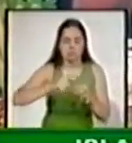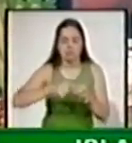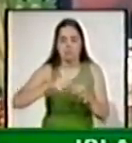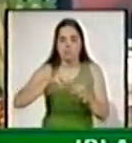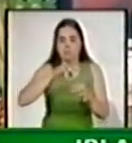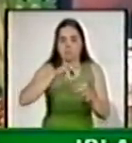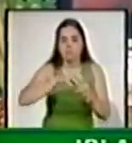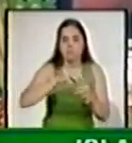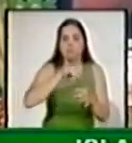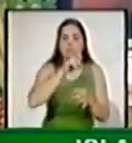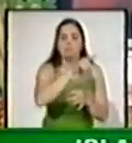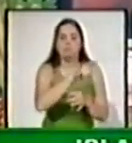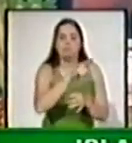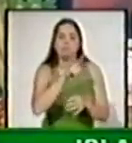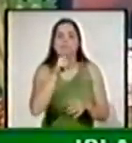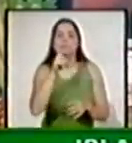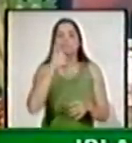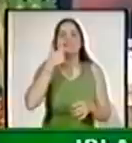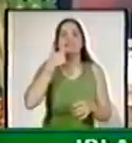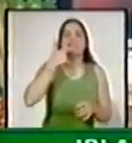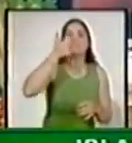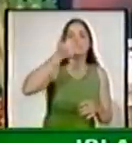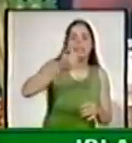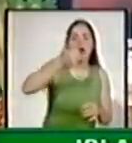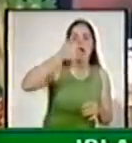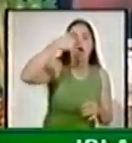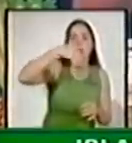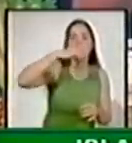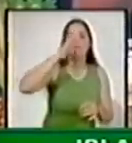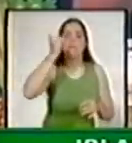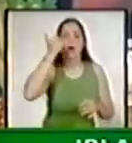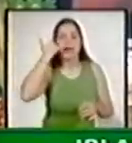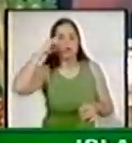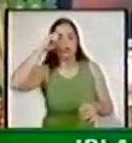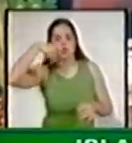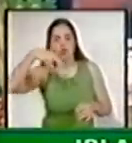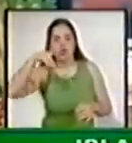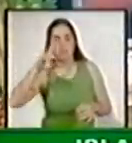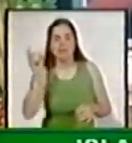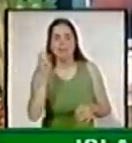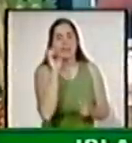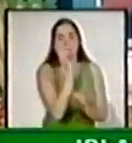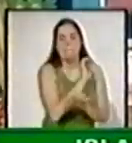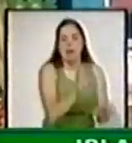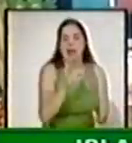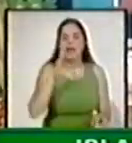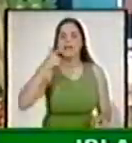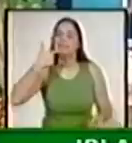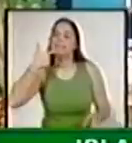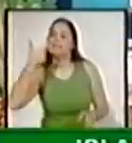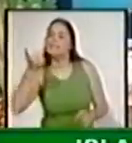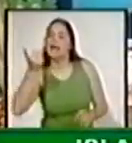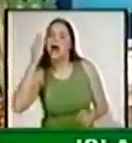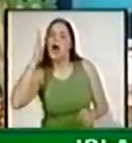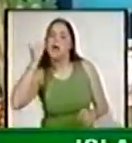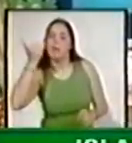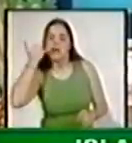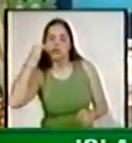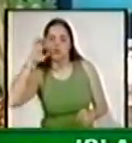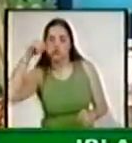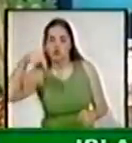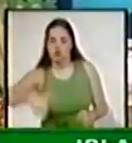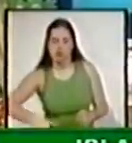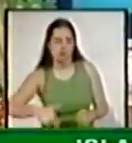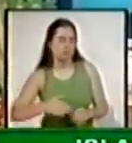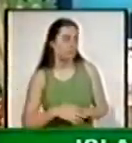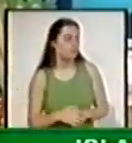no, que es zamballón. No está mal dicho zamballón, es zamballón. Es zamballón, claro. Entonces es zamballón, ¿sí? Qué lujo nos hemos